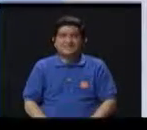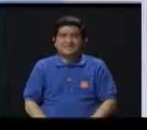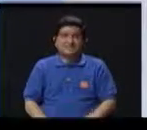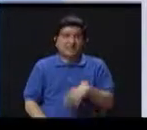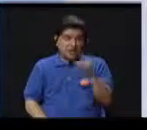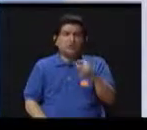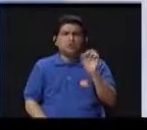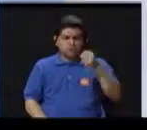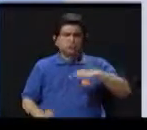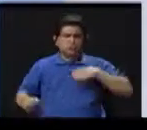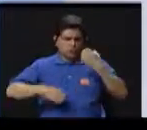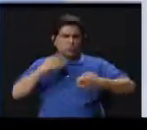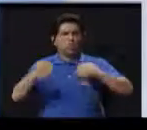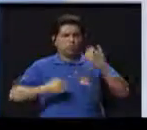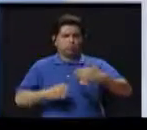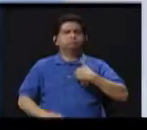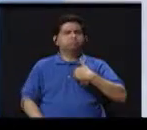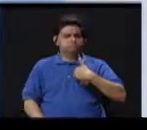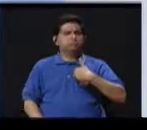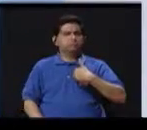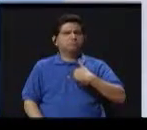ellos sí, claro, estaban emocionadísimos.